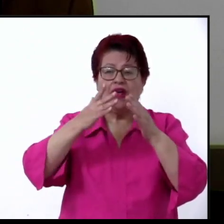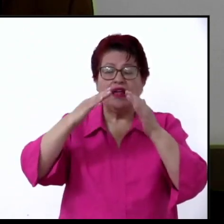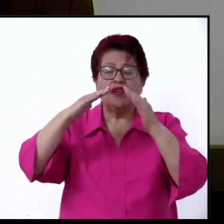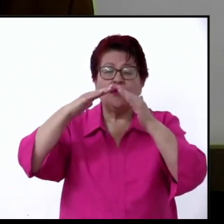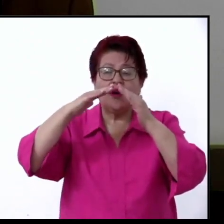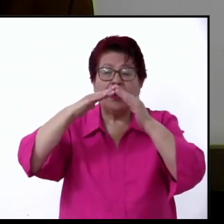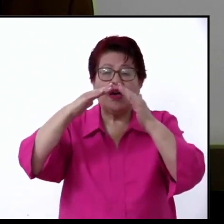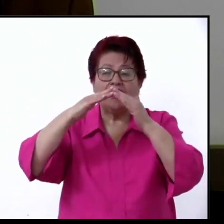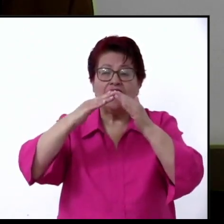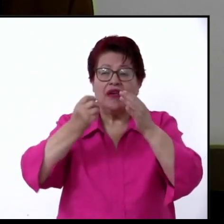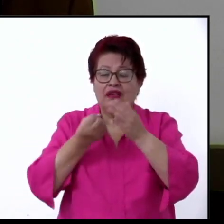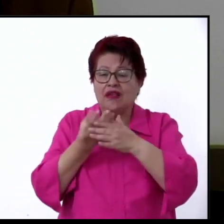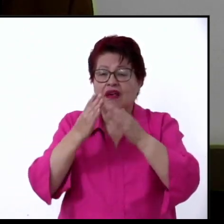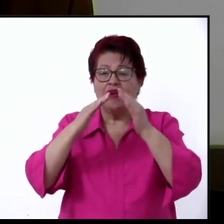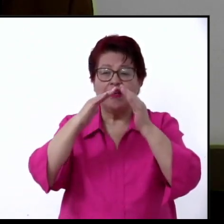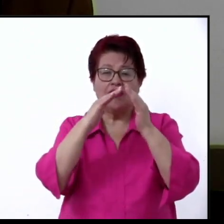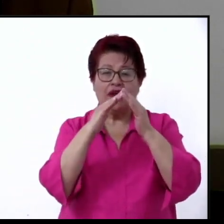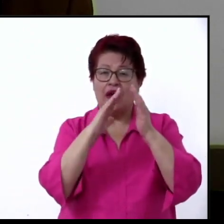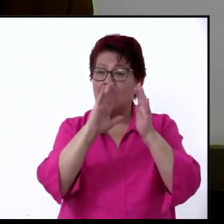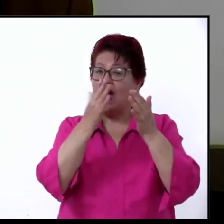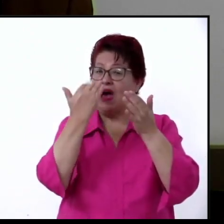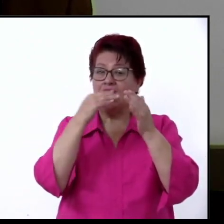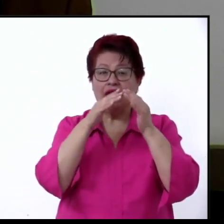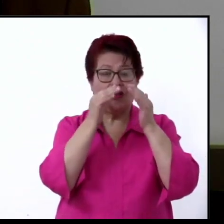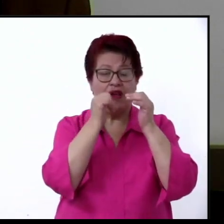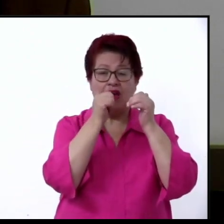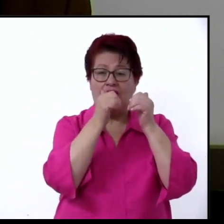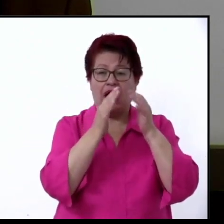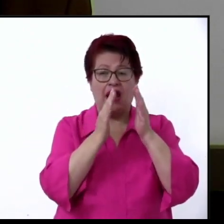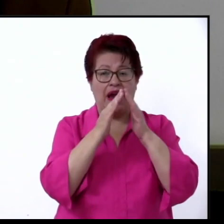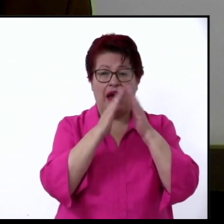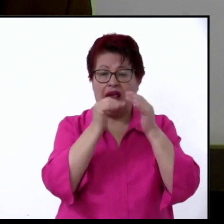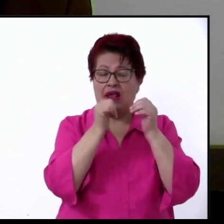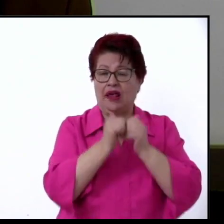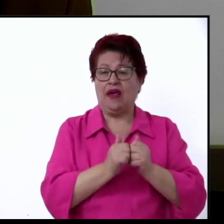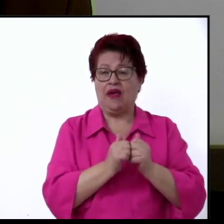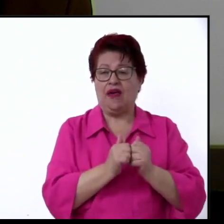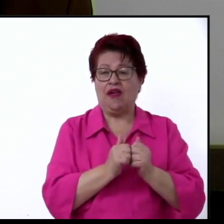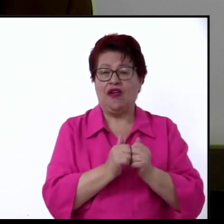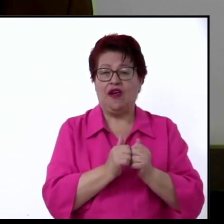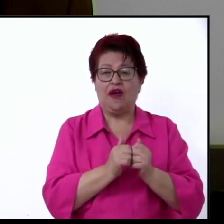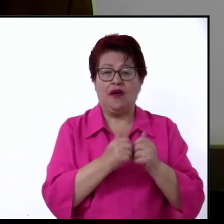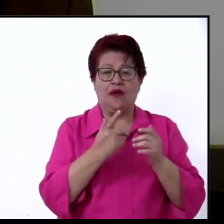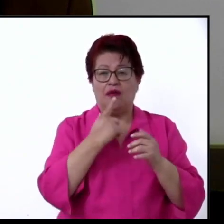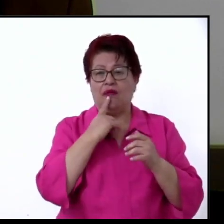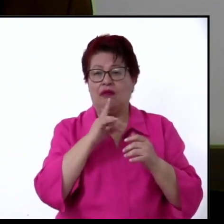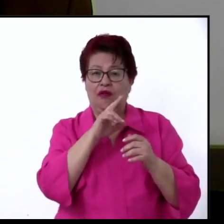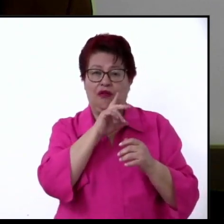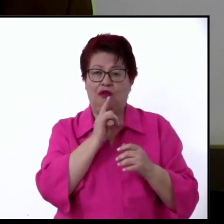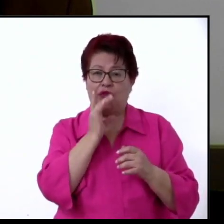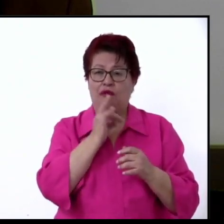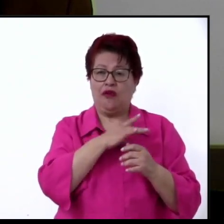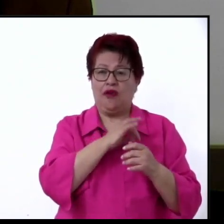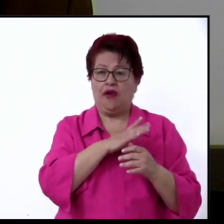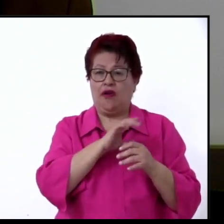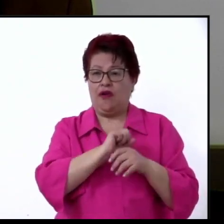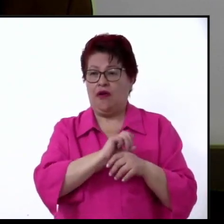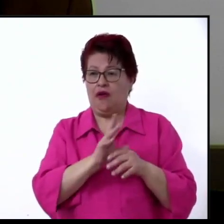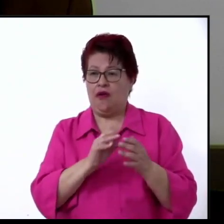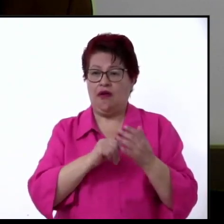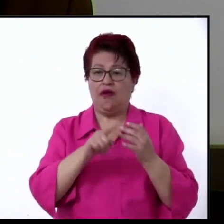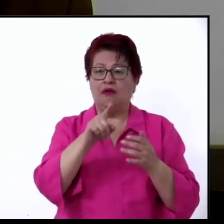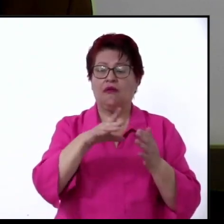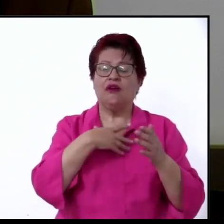etapa donde estaban en el hogar y necesitábamos nuevamente sacar a la población para poder